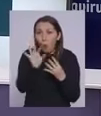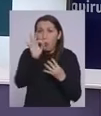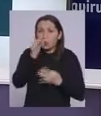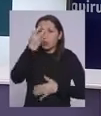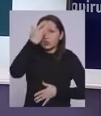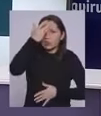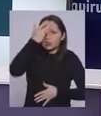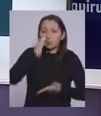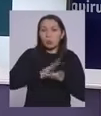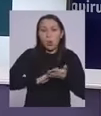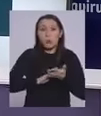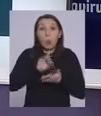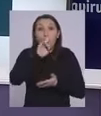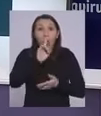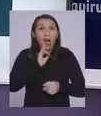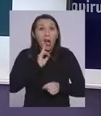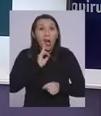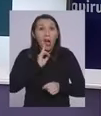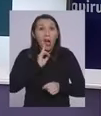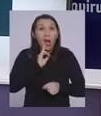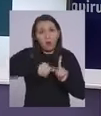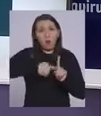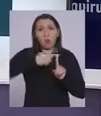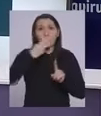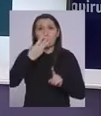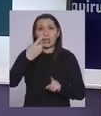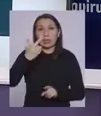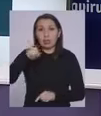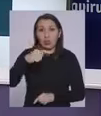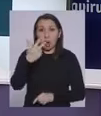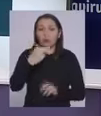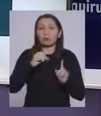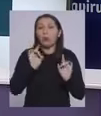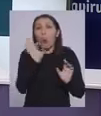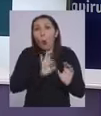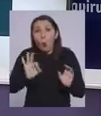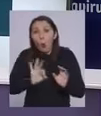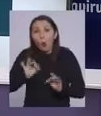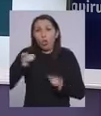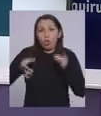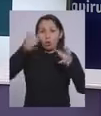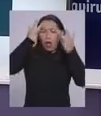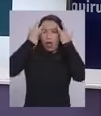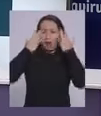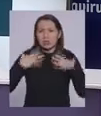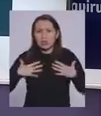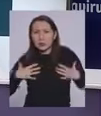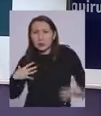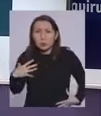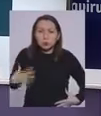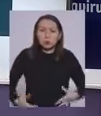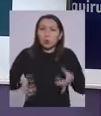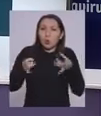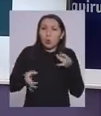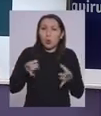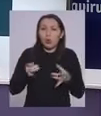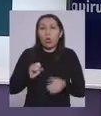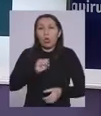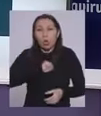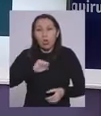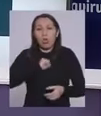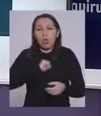síntoma, es decir, de fiebre mayor a 37.8, dolor de cabeza, dolor muscular,